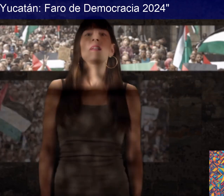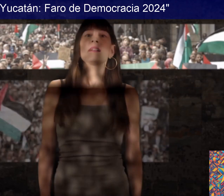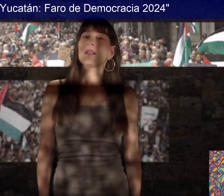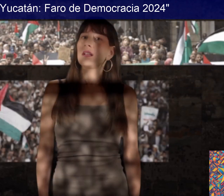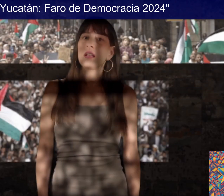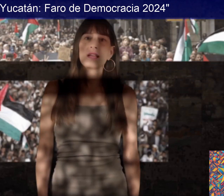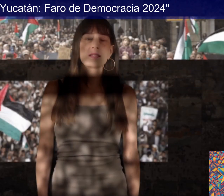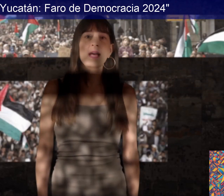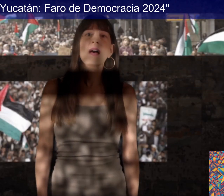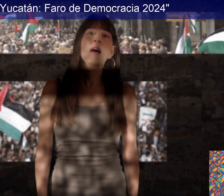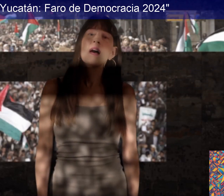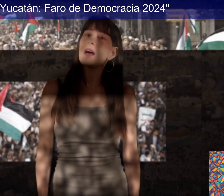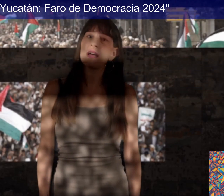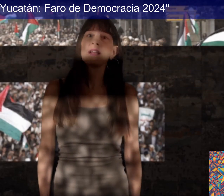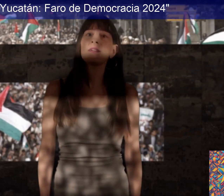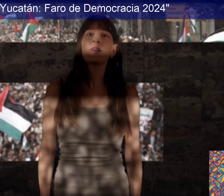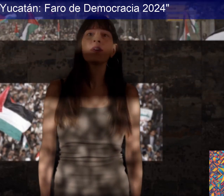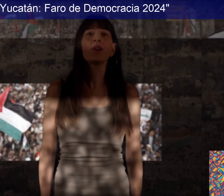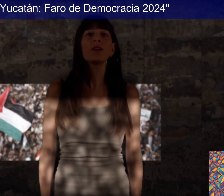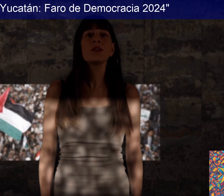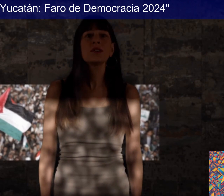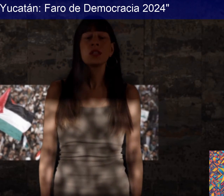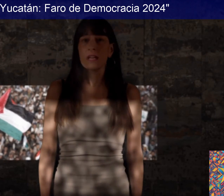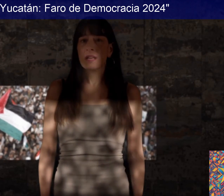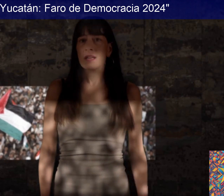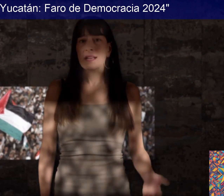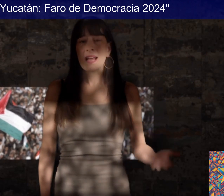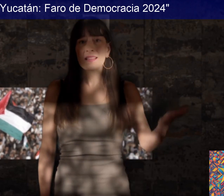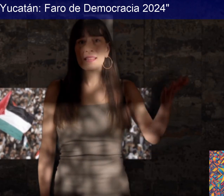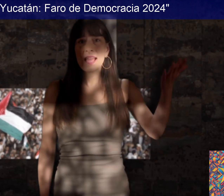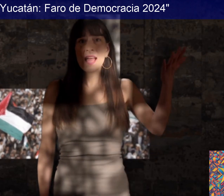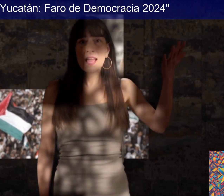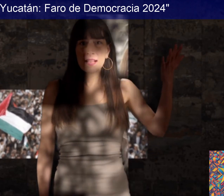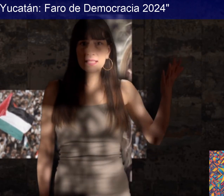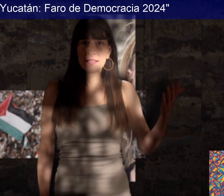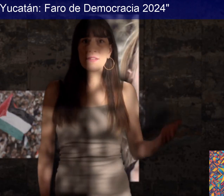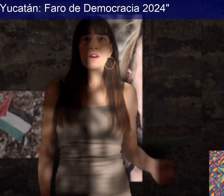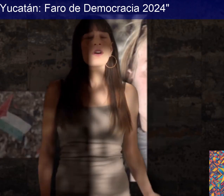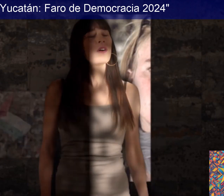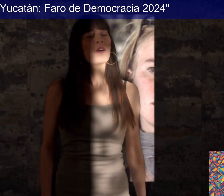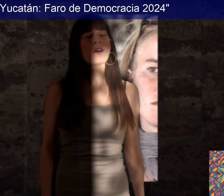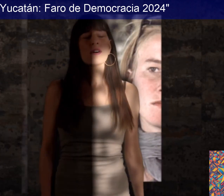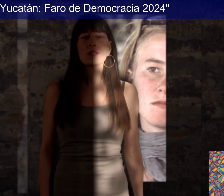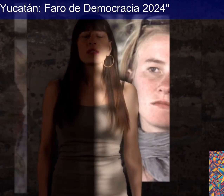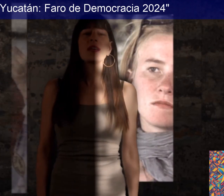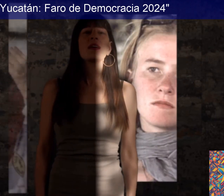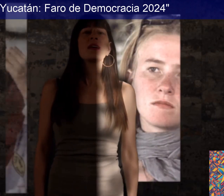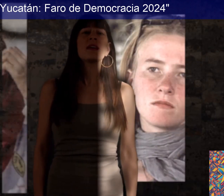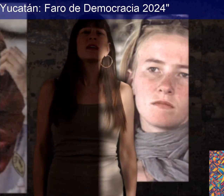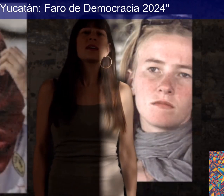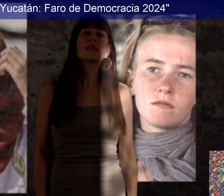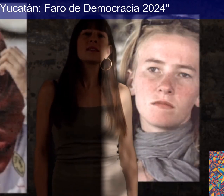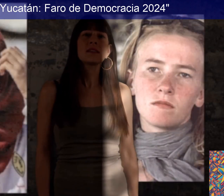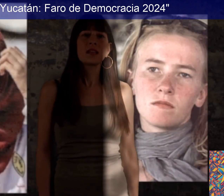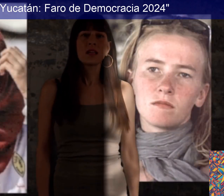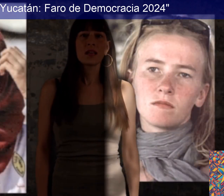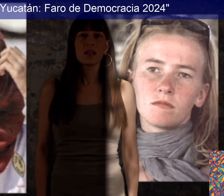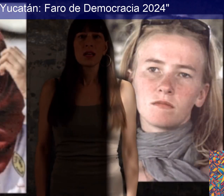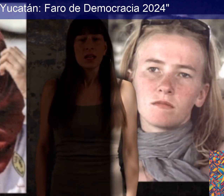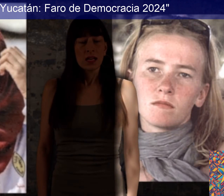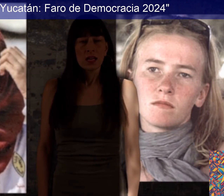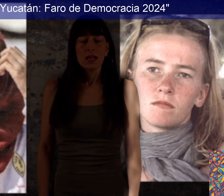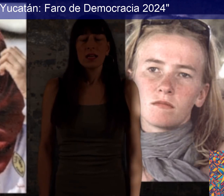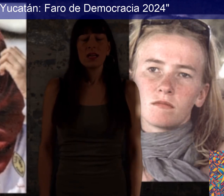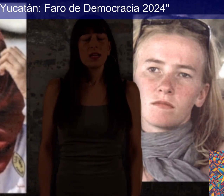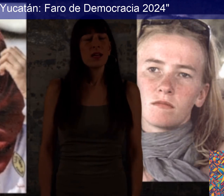el mejoramiento de su estado. La historia de Yucatán en este 2024 es una inspiración para otros, demostrando que con